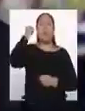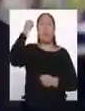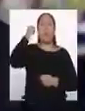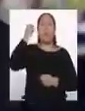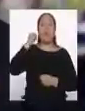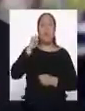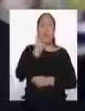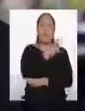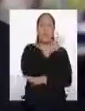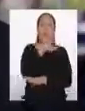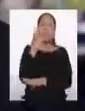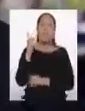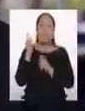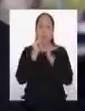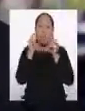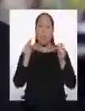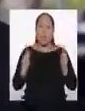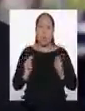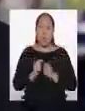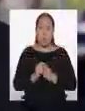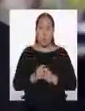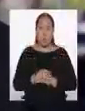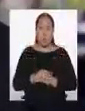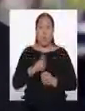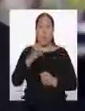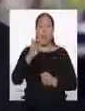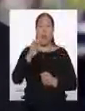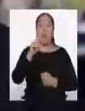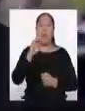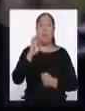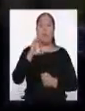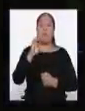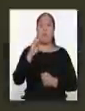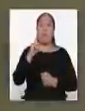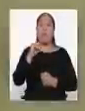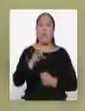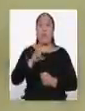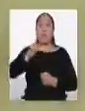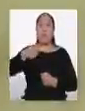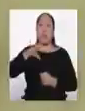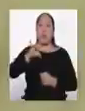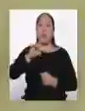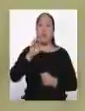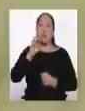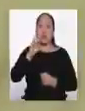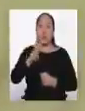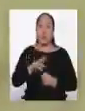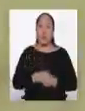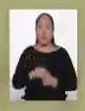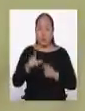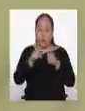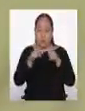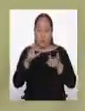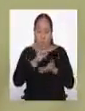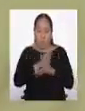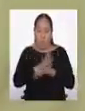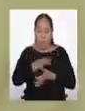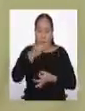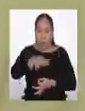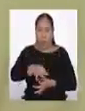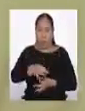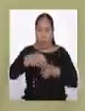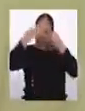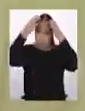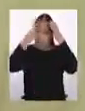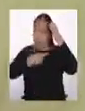un título que fue la Real Cédula de 1802. Es una cédula por la cual la corona